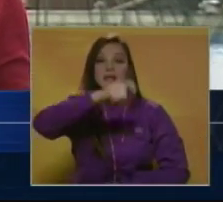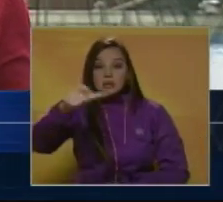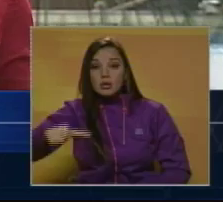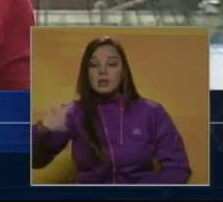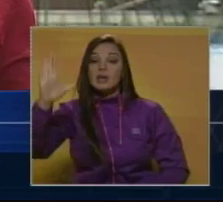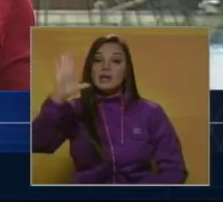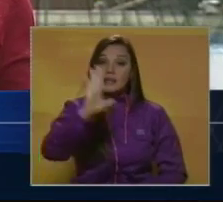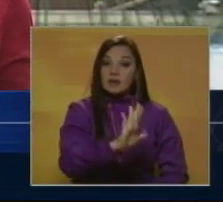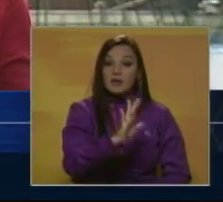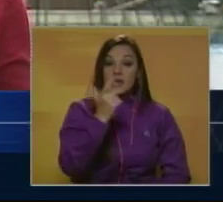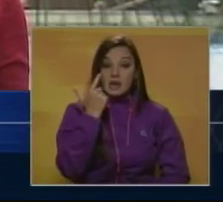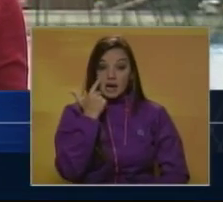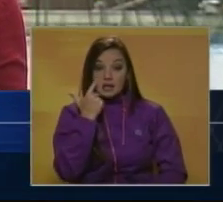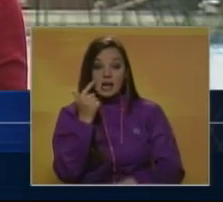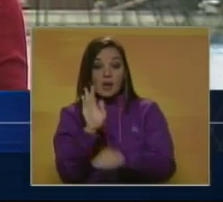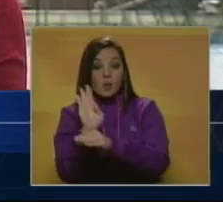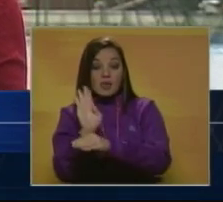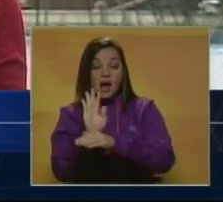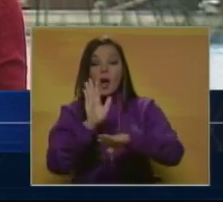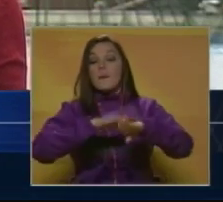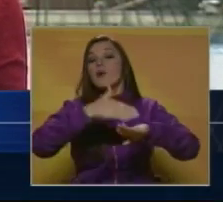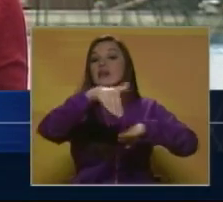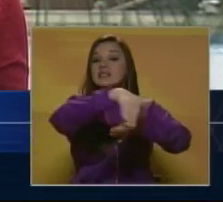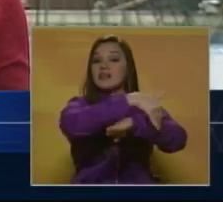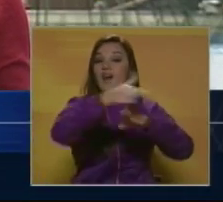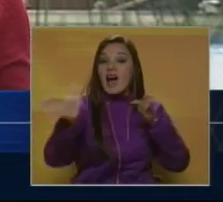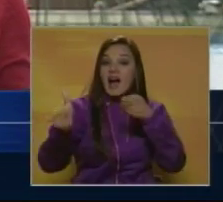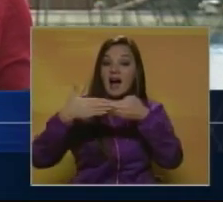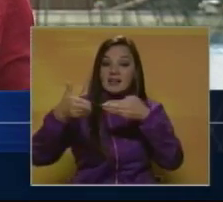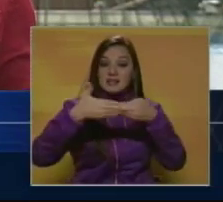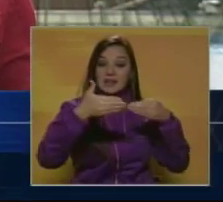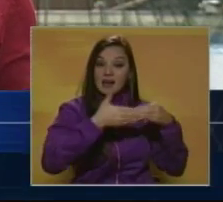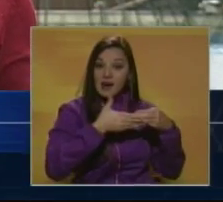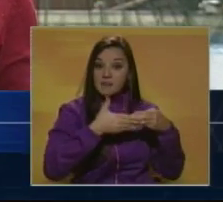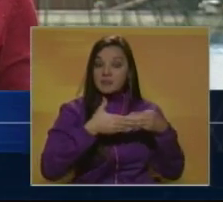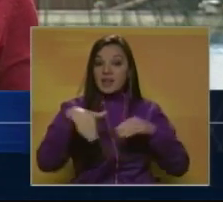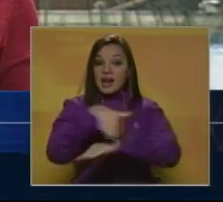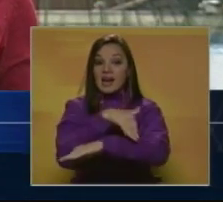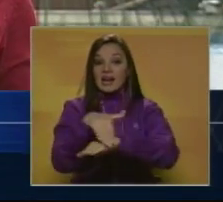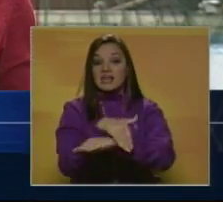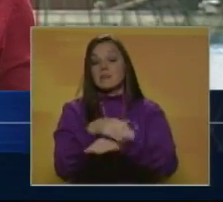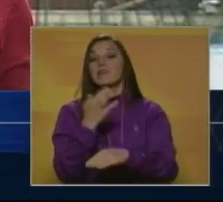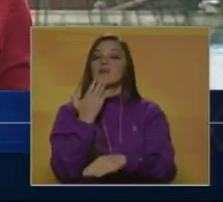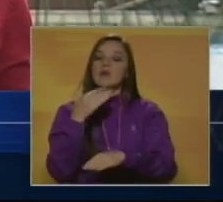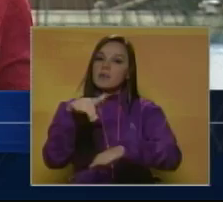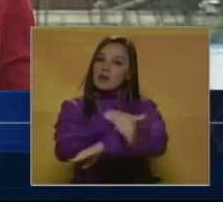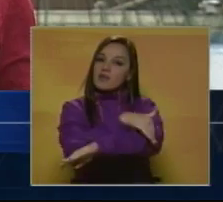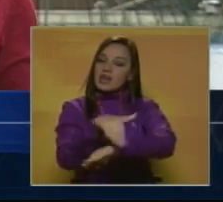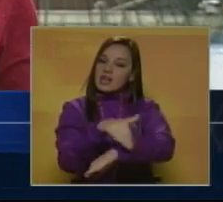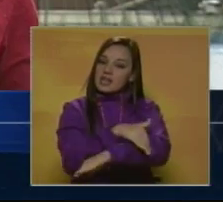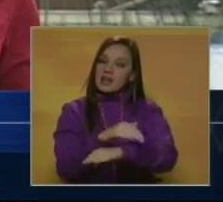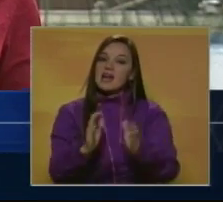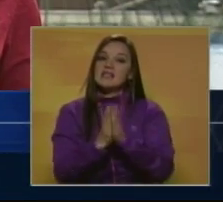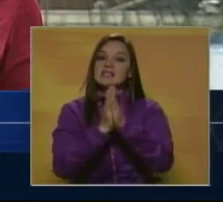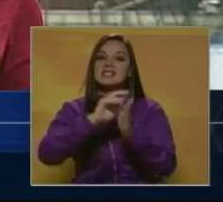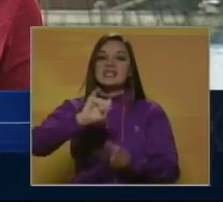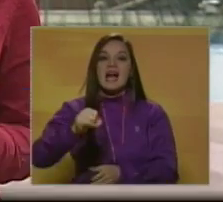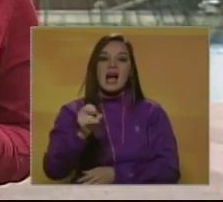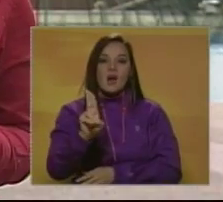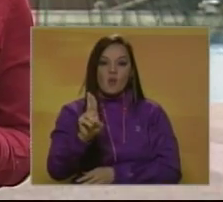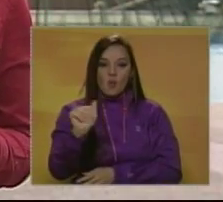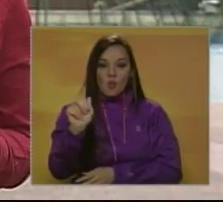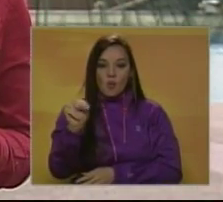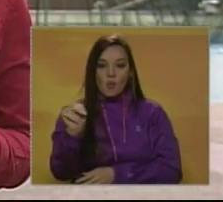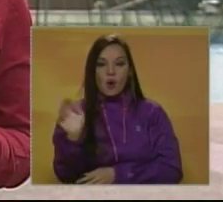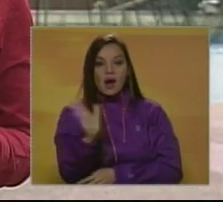el cierre de las avenidas adyacentes a la plaza durante esta celebración, tales como la avenida San Juan Bosco, la avenida Luis Rocha y la